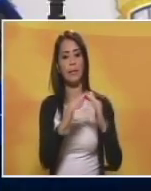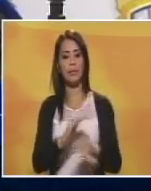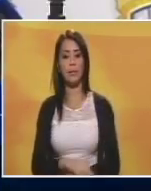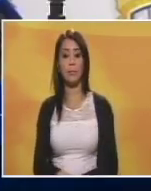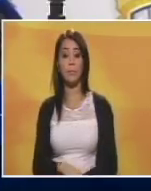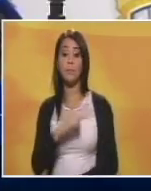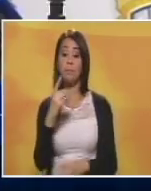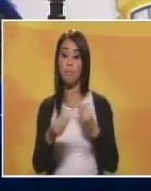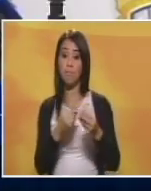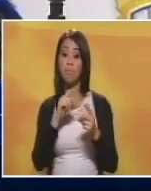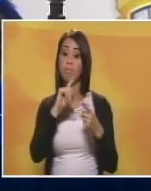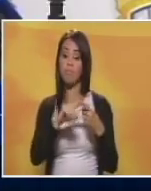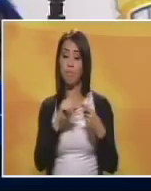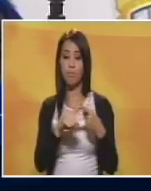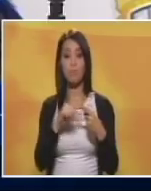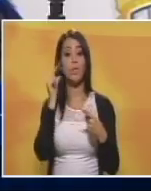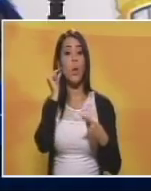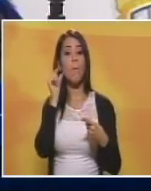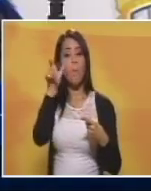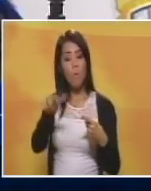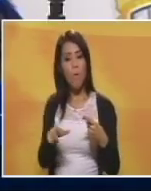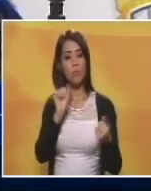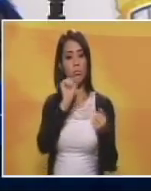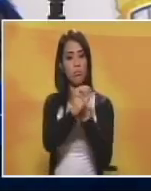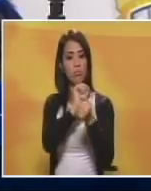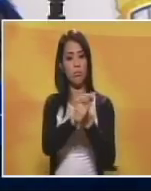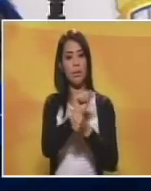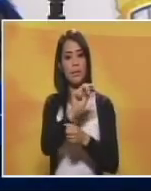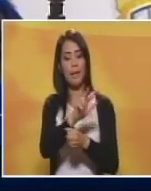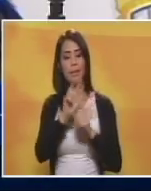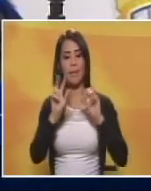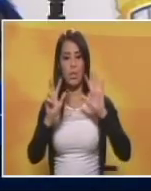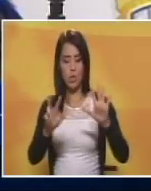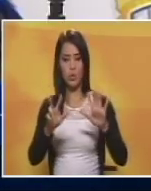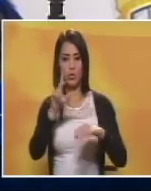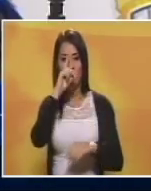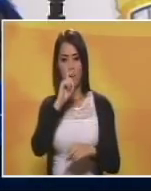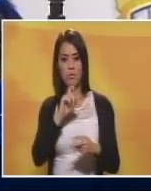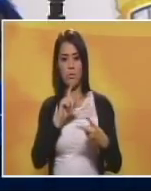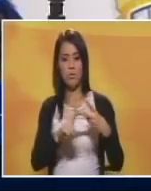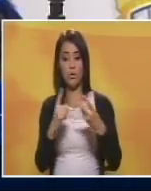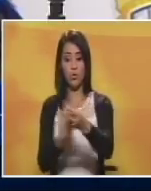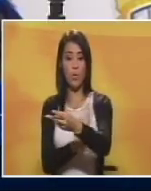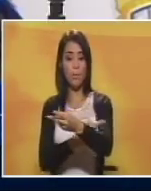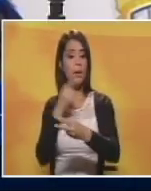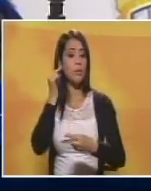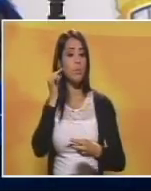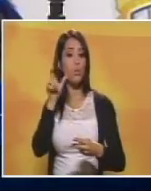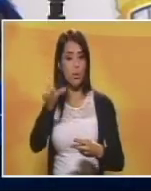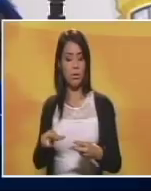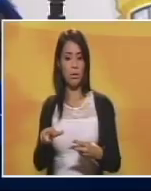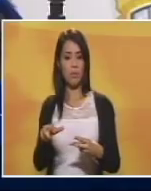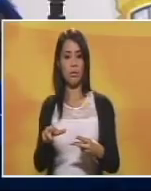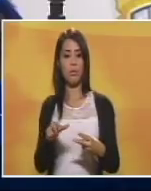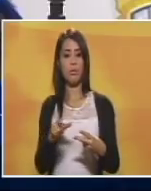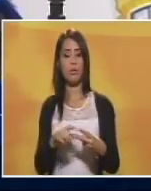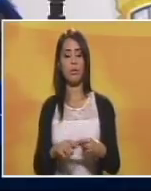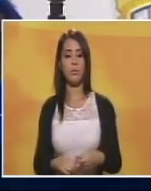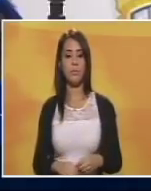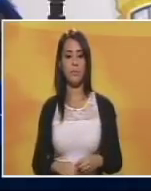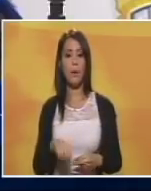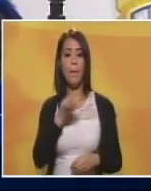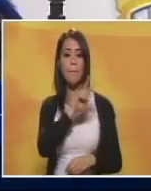están detenidos esta mujer de nombre María Esmeralda Mendoza Parada, de 38 años de edad, su hermana Jocelyn del Carmen Mendoza